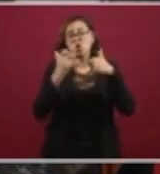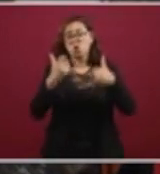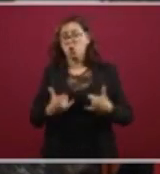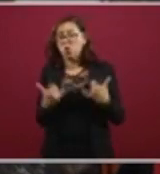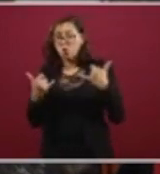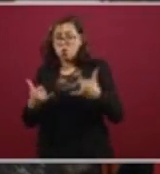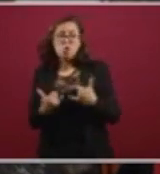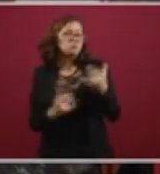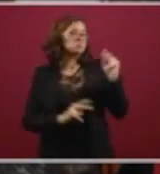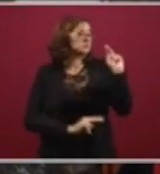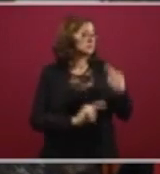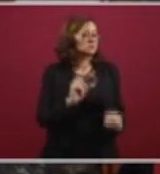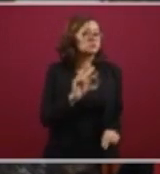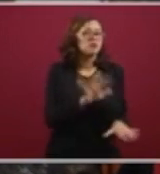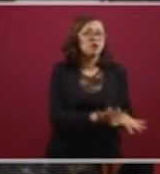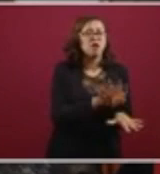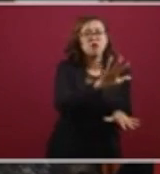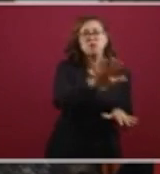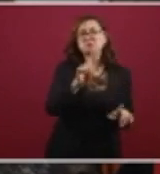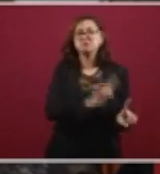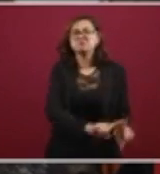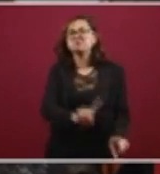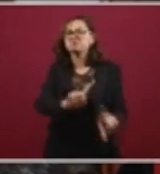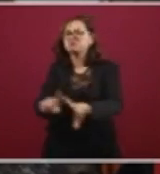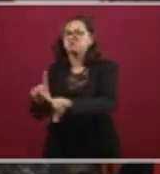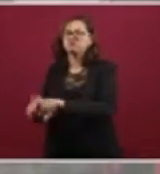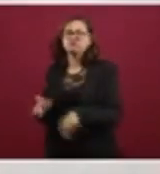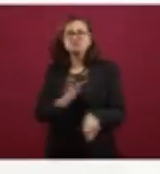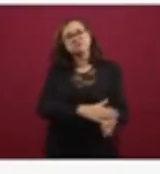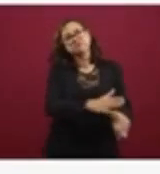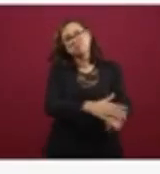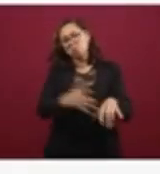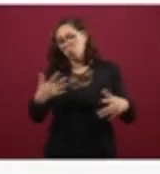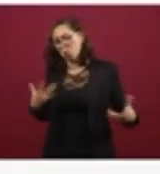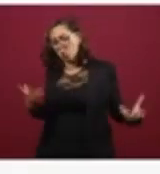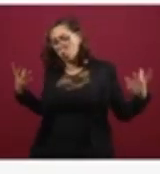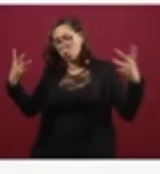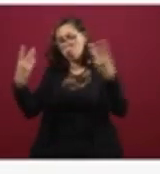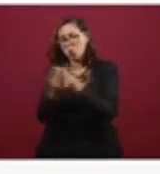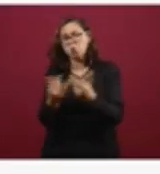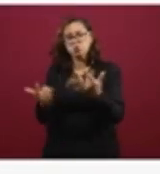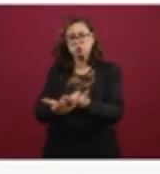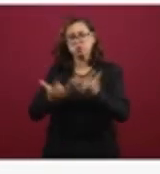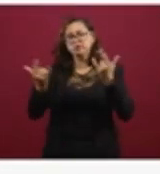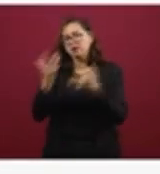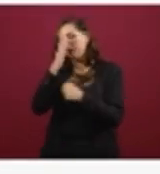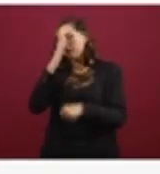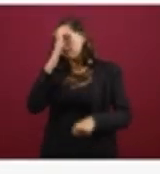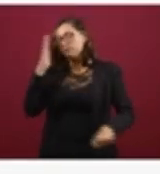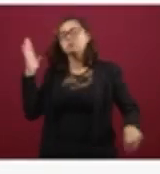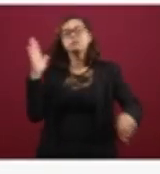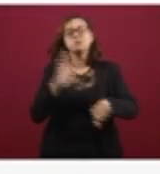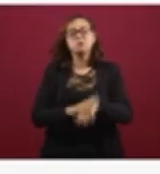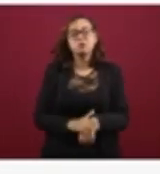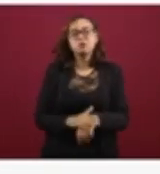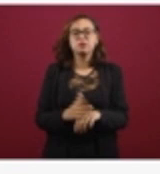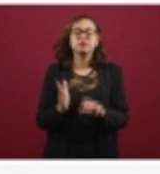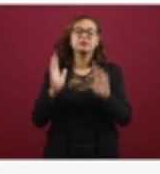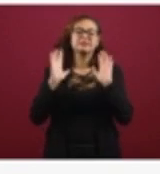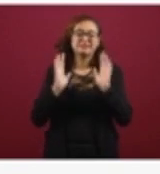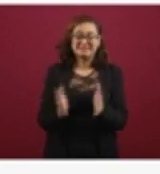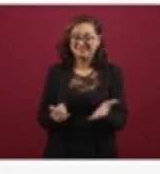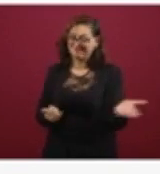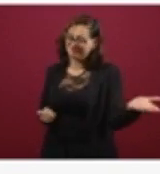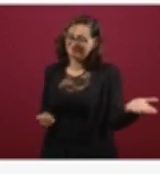millones al llamado popular de hacer historia y terminar de una buena vez y para siempre con el régimen